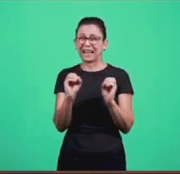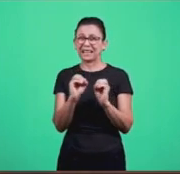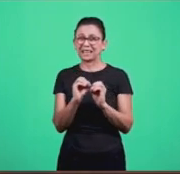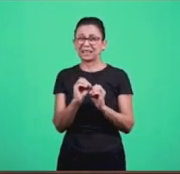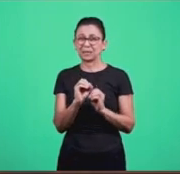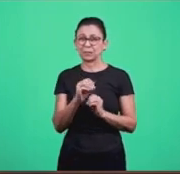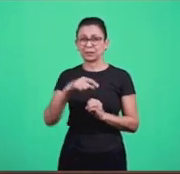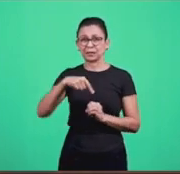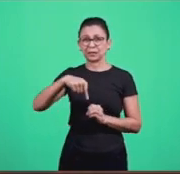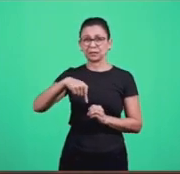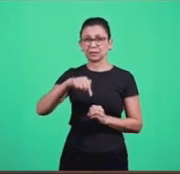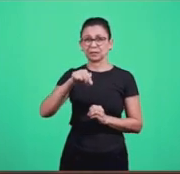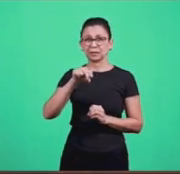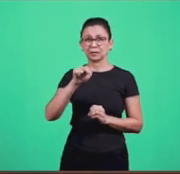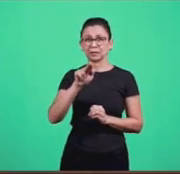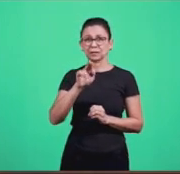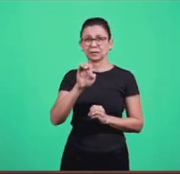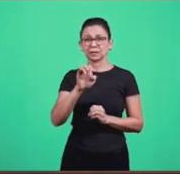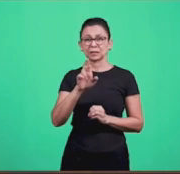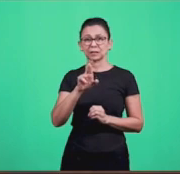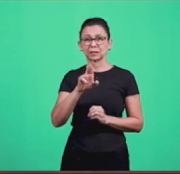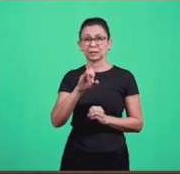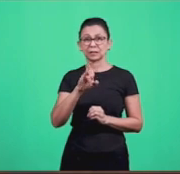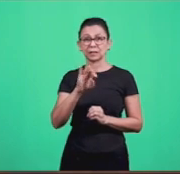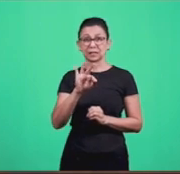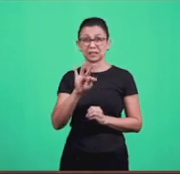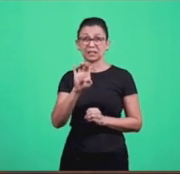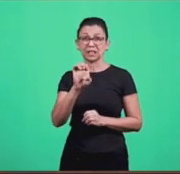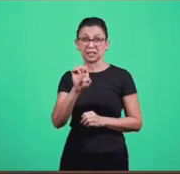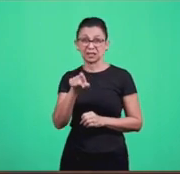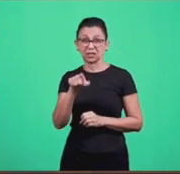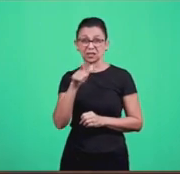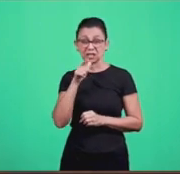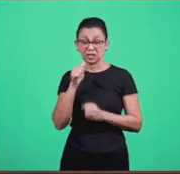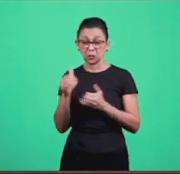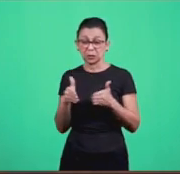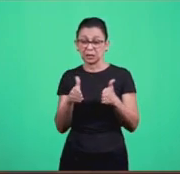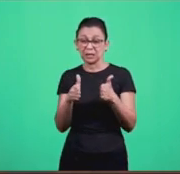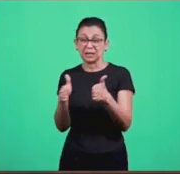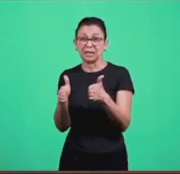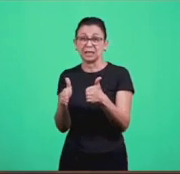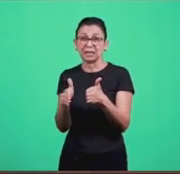no solo sobre Israel, era por todo lado.